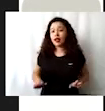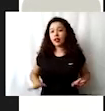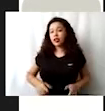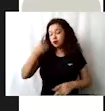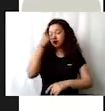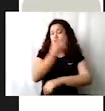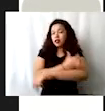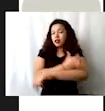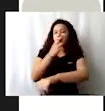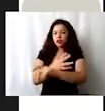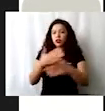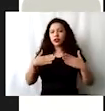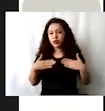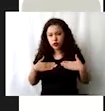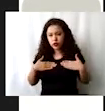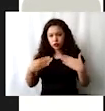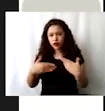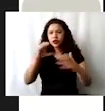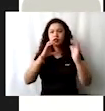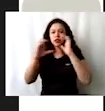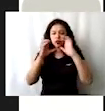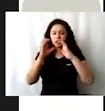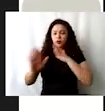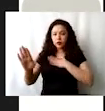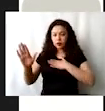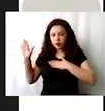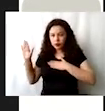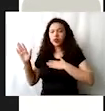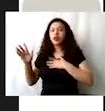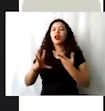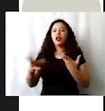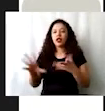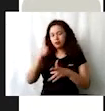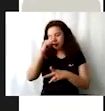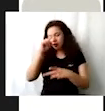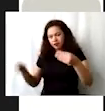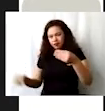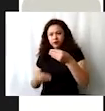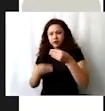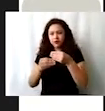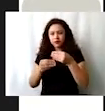coordinación, confianza, comunicación, compromiso, complementariedad. Todas estas